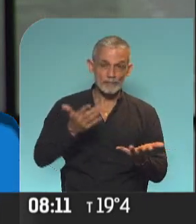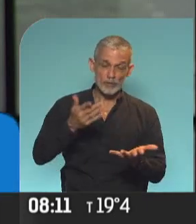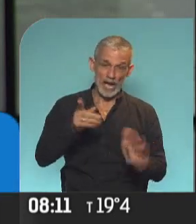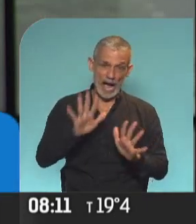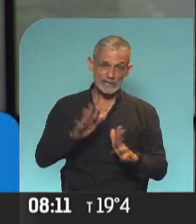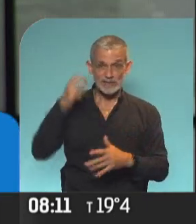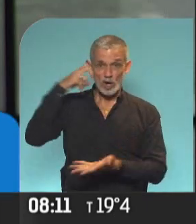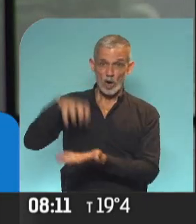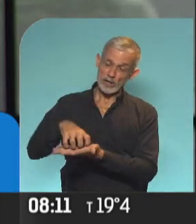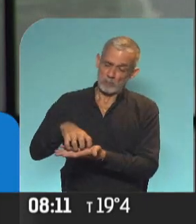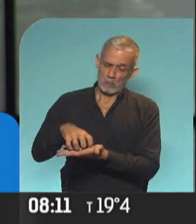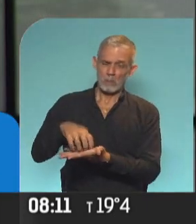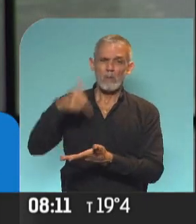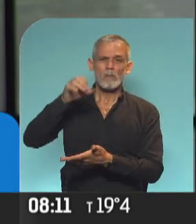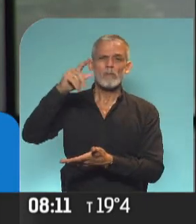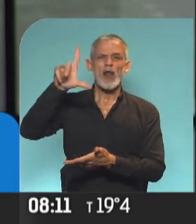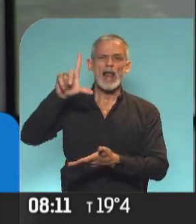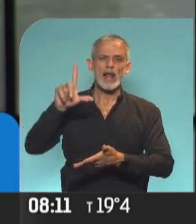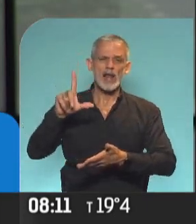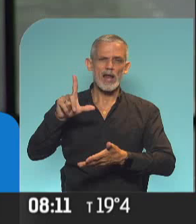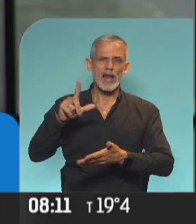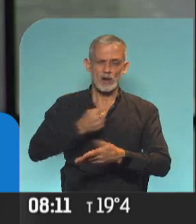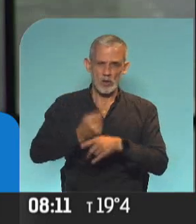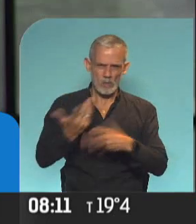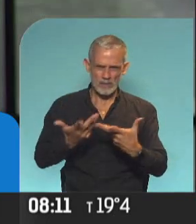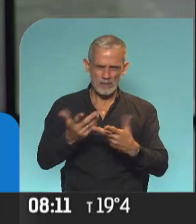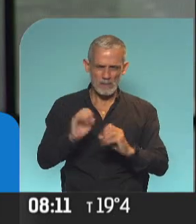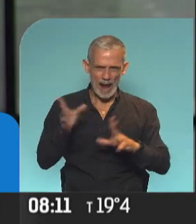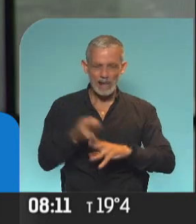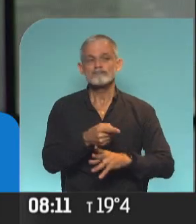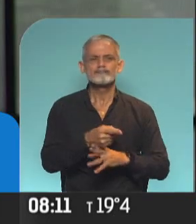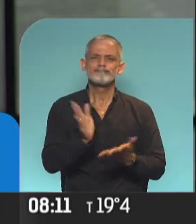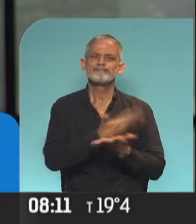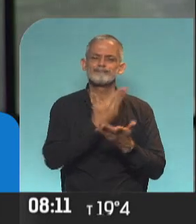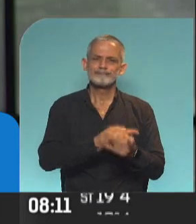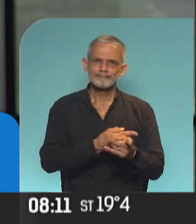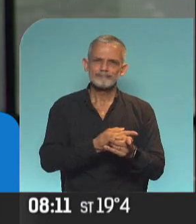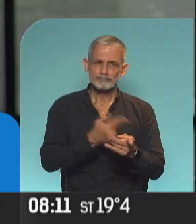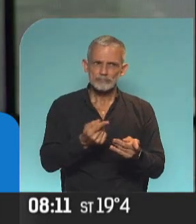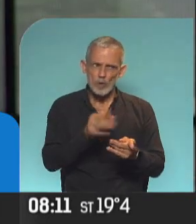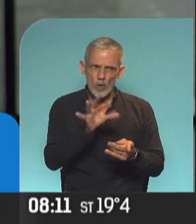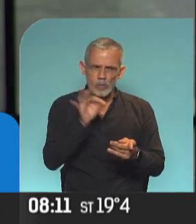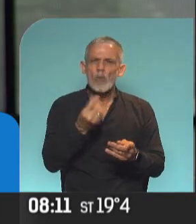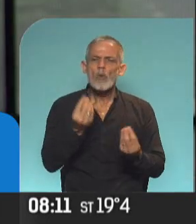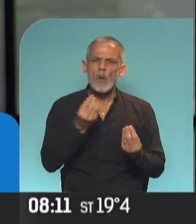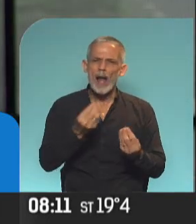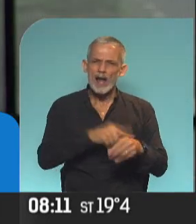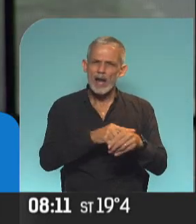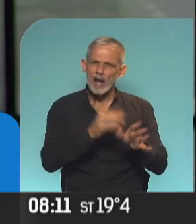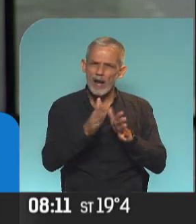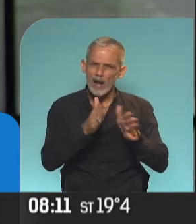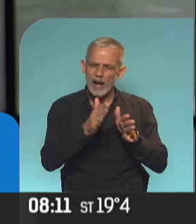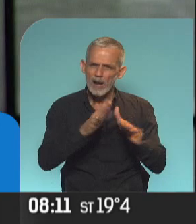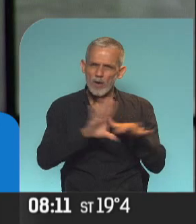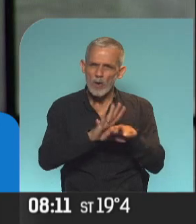figura, el Congreso se valió de un episodio del cual se lo acusa a Vizcarra de